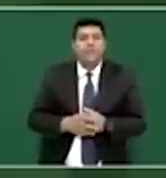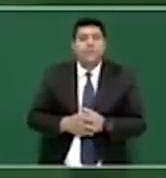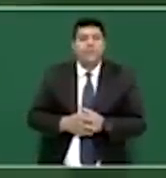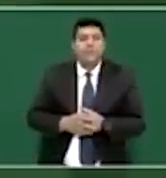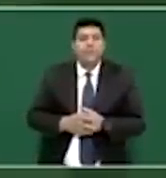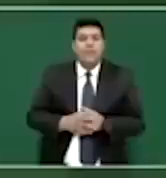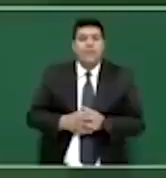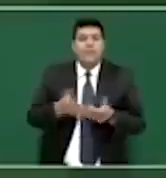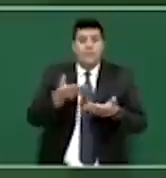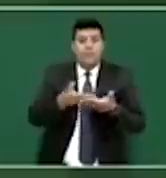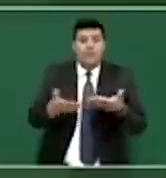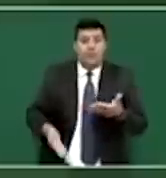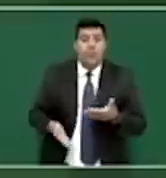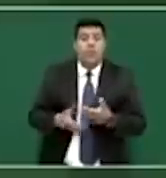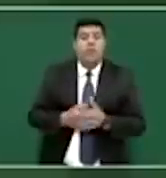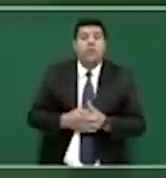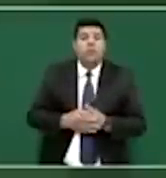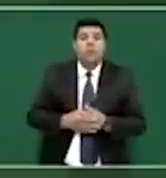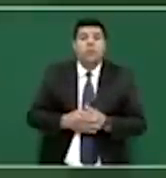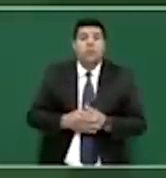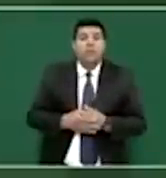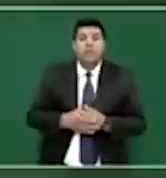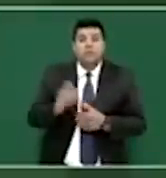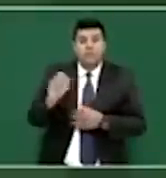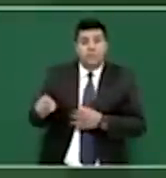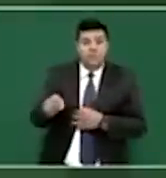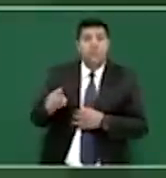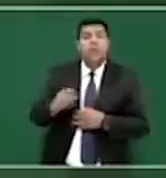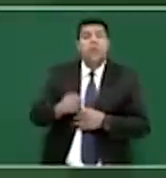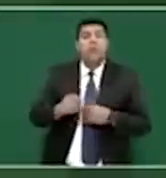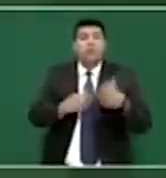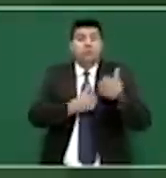40,000 elementos de la Marina.